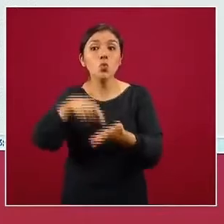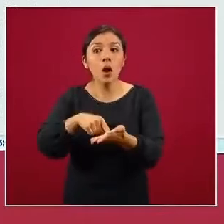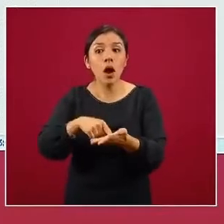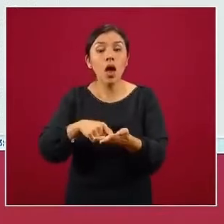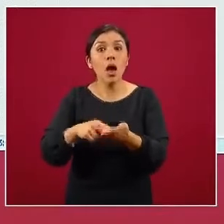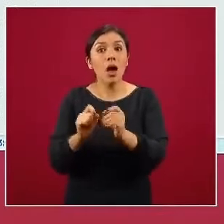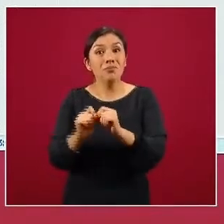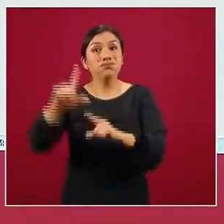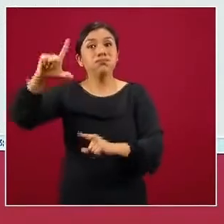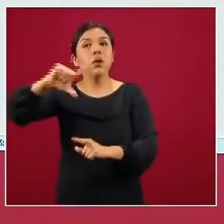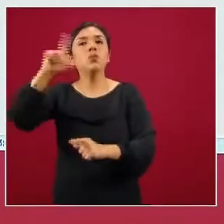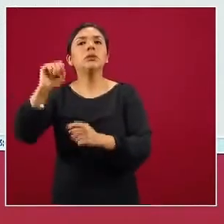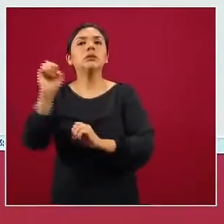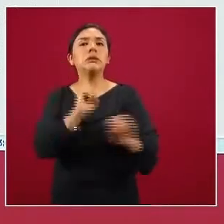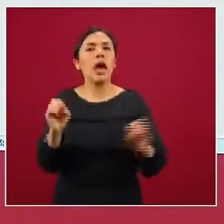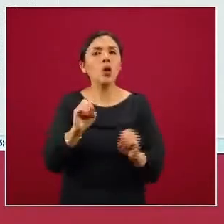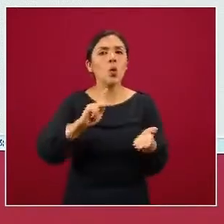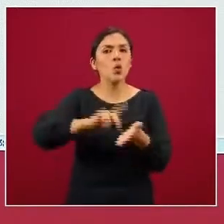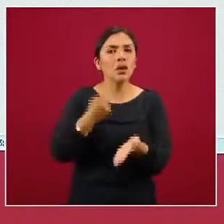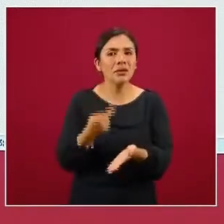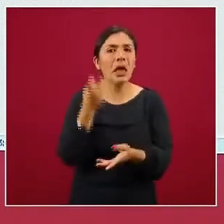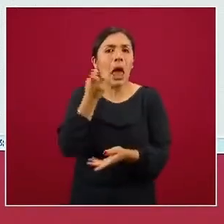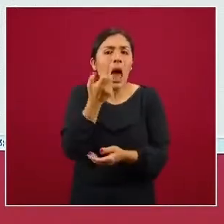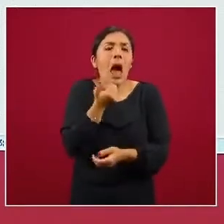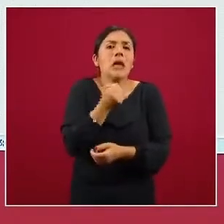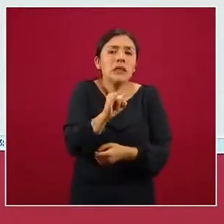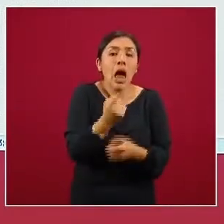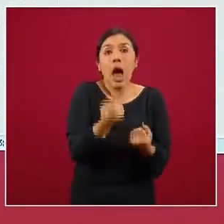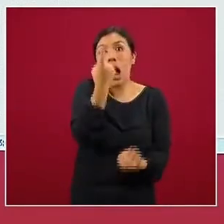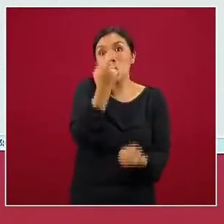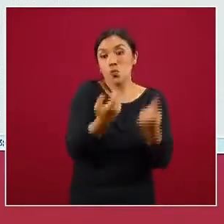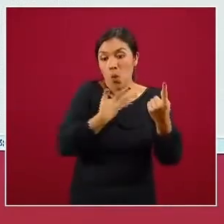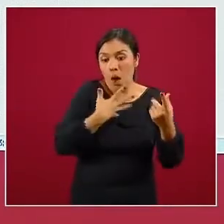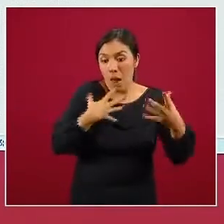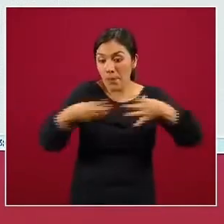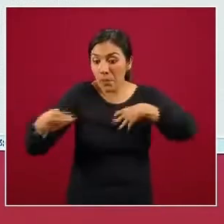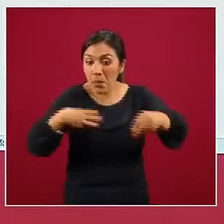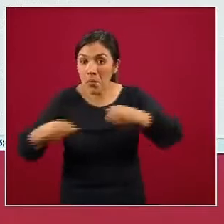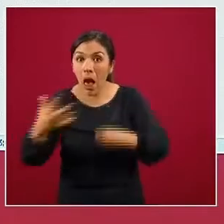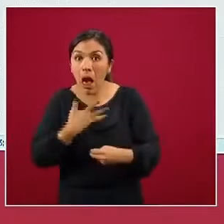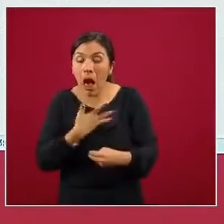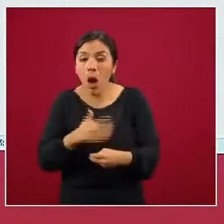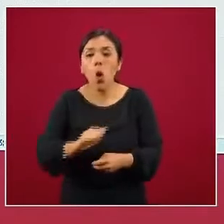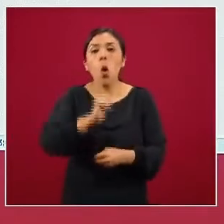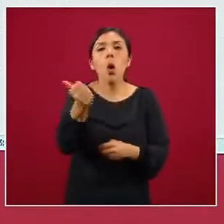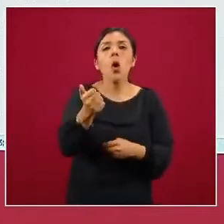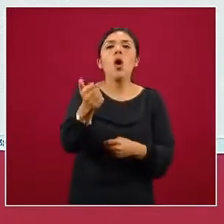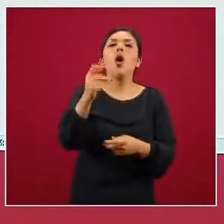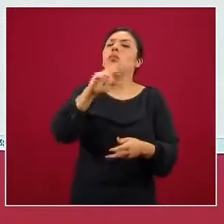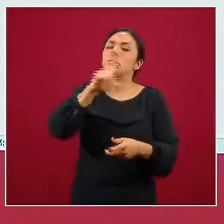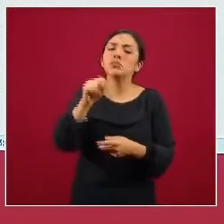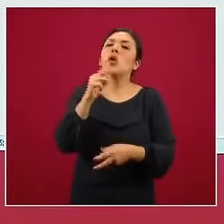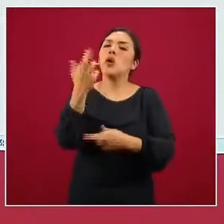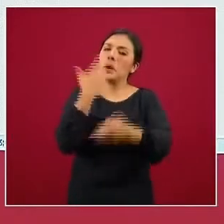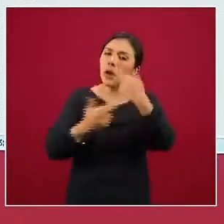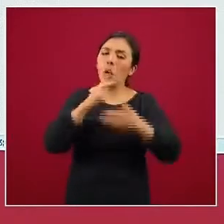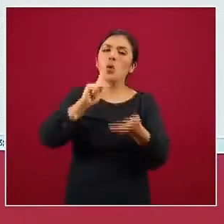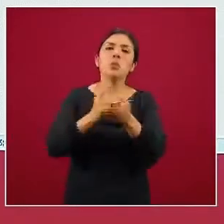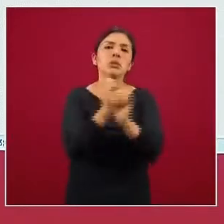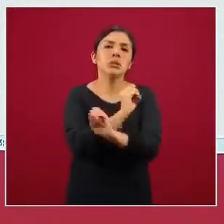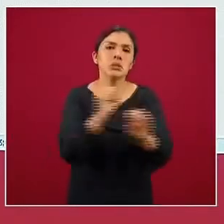cero. Y así, algunos tienen transmisión a esas escalas y luego regresan a cero.